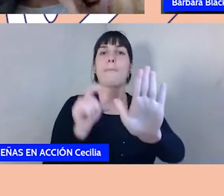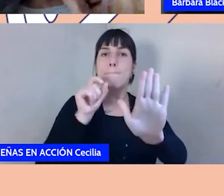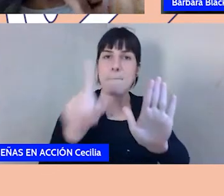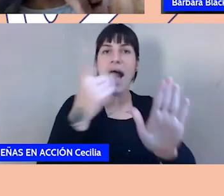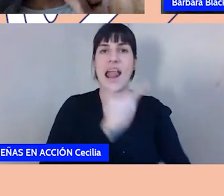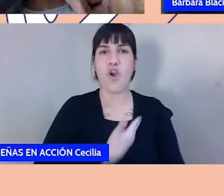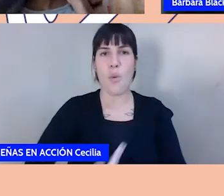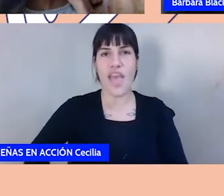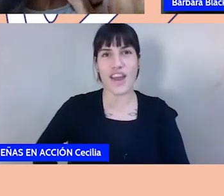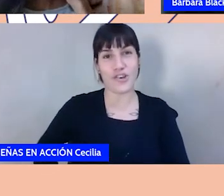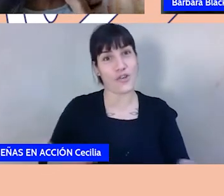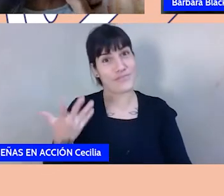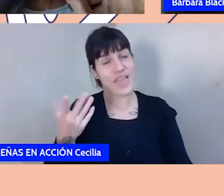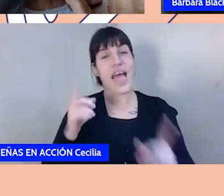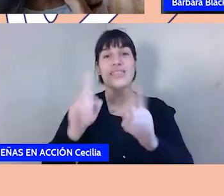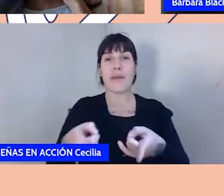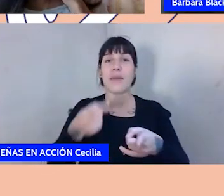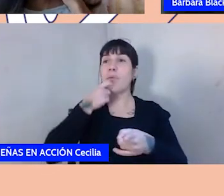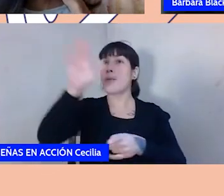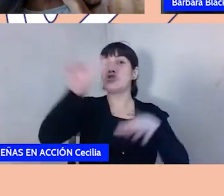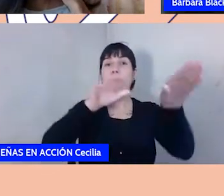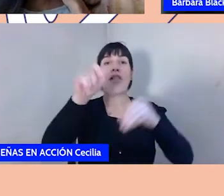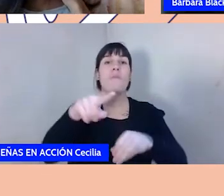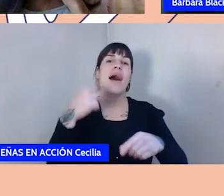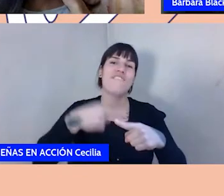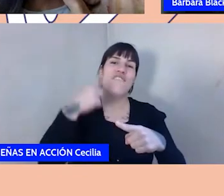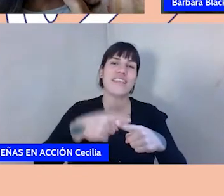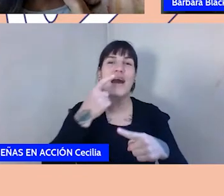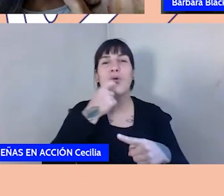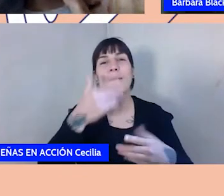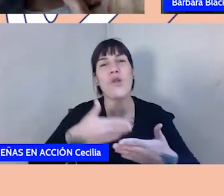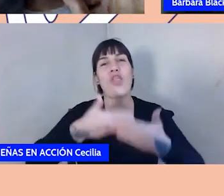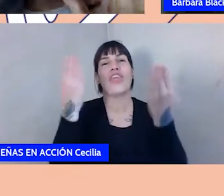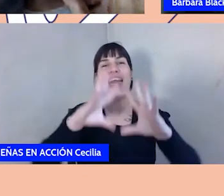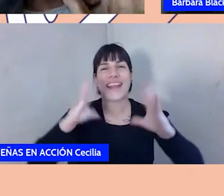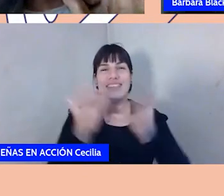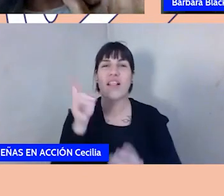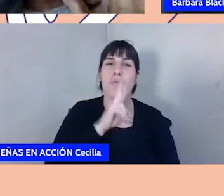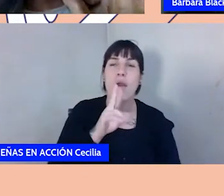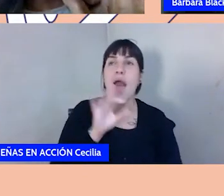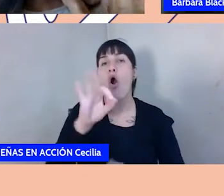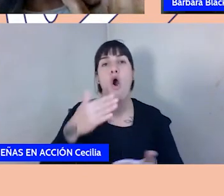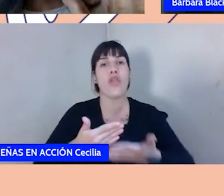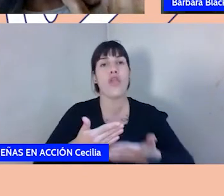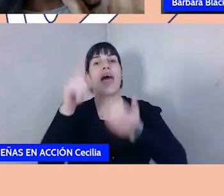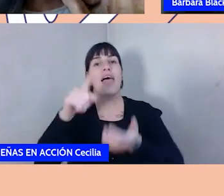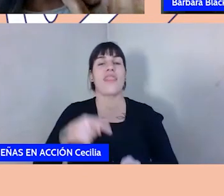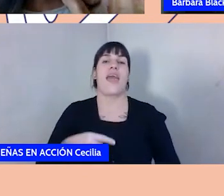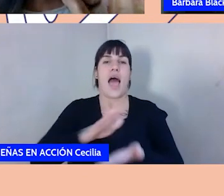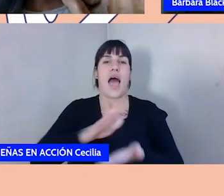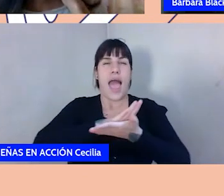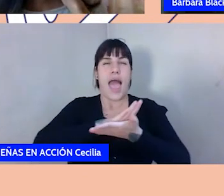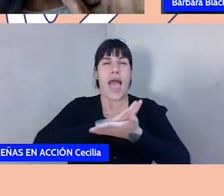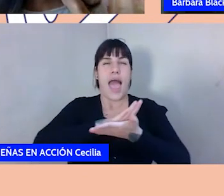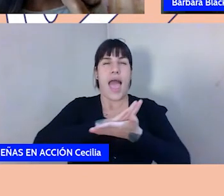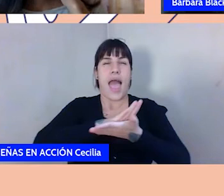llamados para conmemorar eventos como el Día Internacional de la Mujer, de la higiene menstrual. Tenemos, por ejemplo, un llamado abierto desde principios del